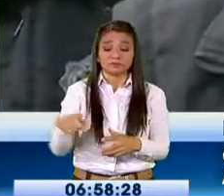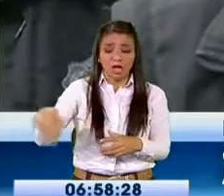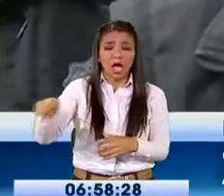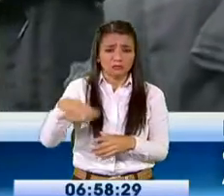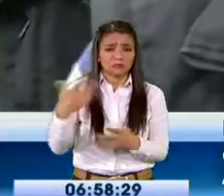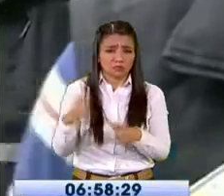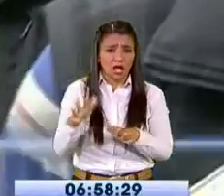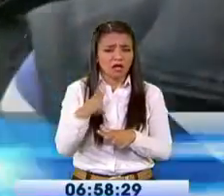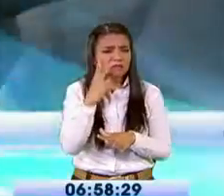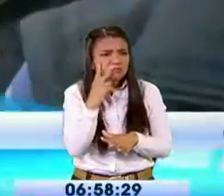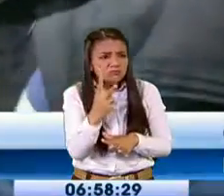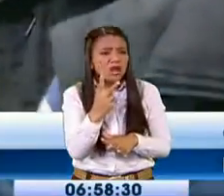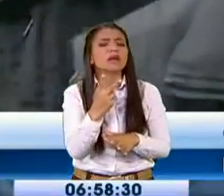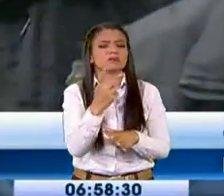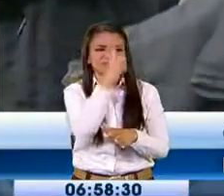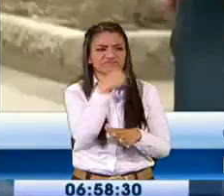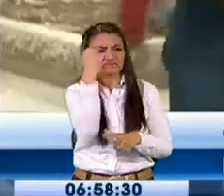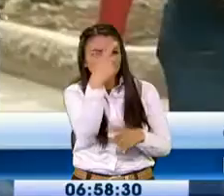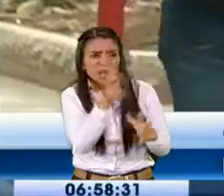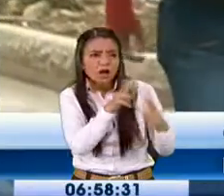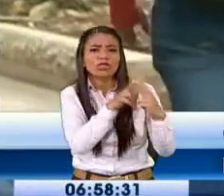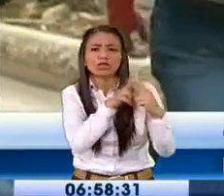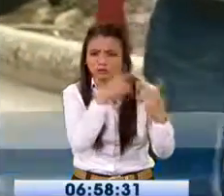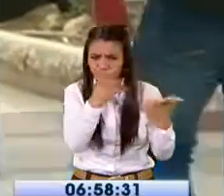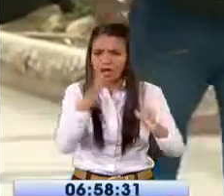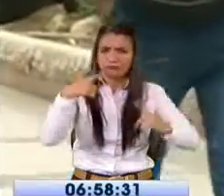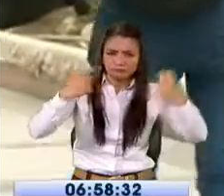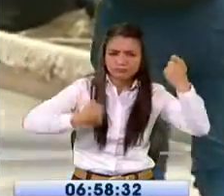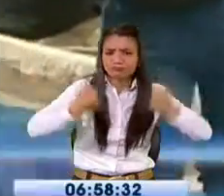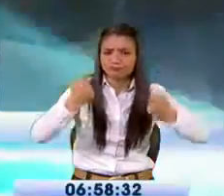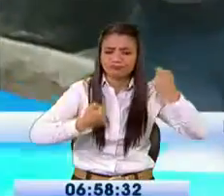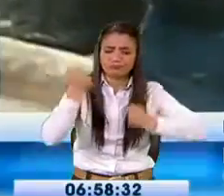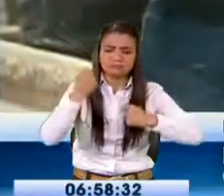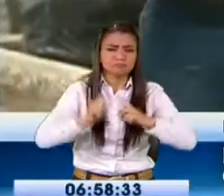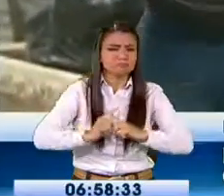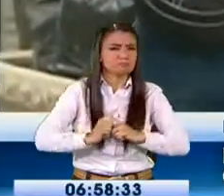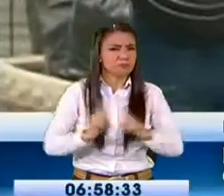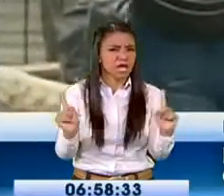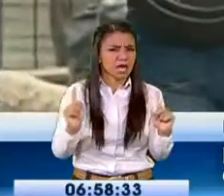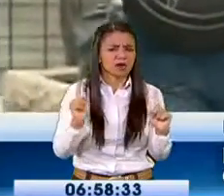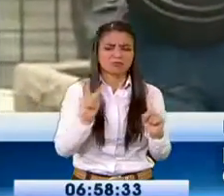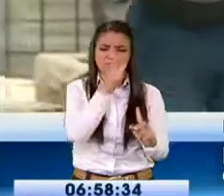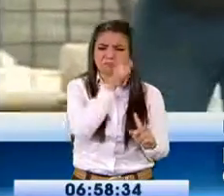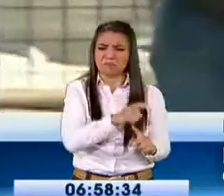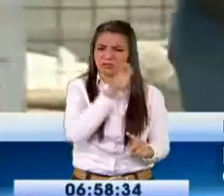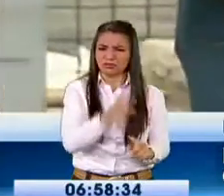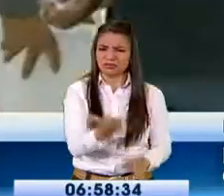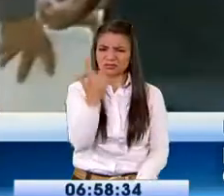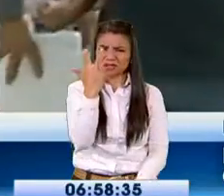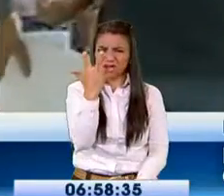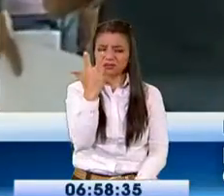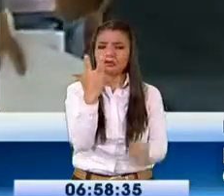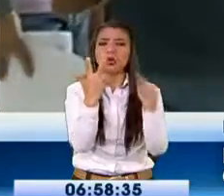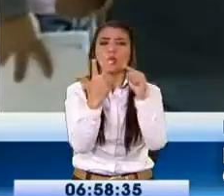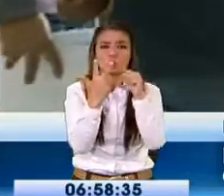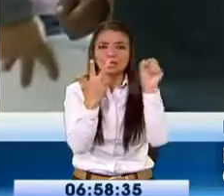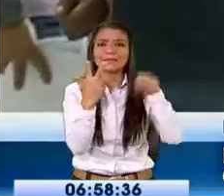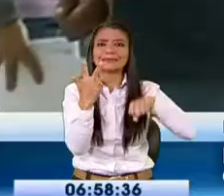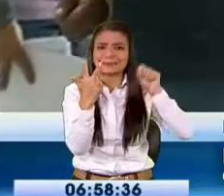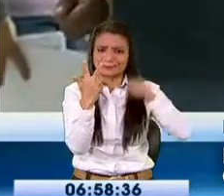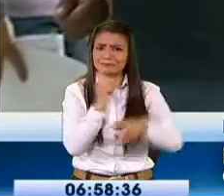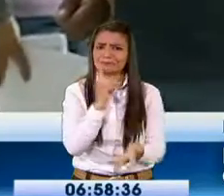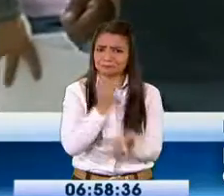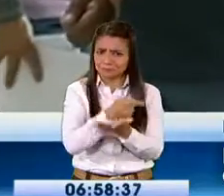plenamente al señor que conducía el vehículo. Lo curioso es que dentro de los sospechosos, uno sí perteneció a la